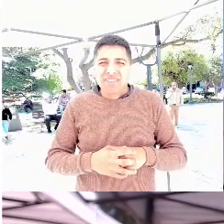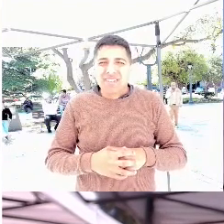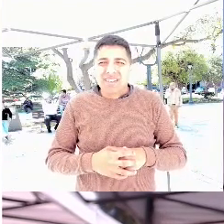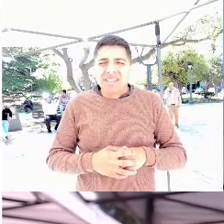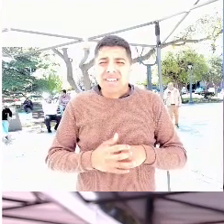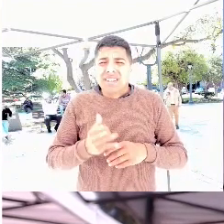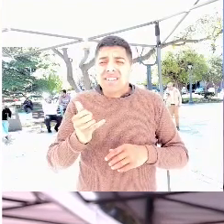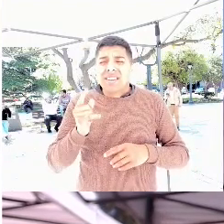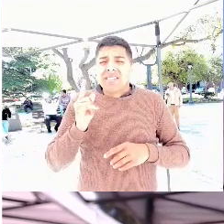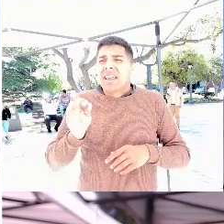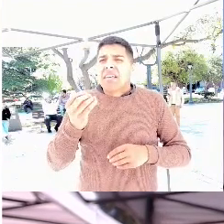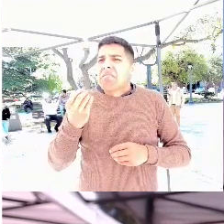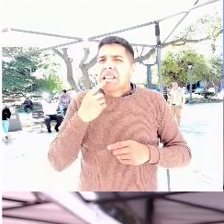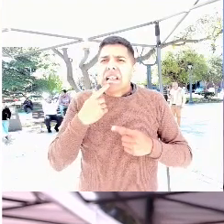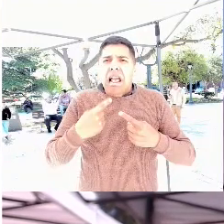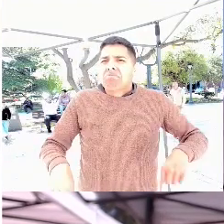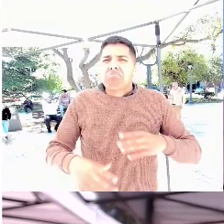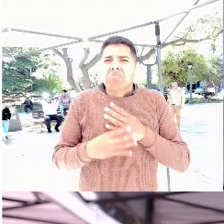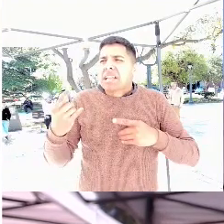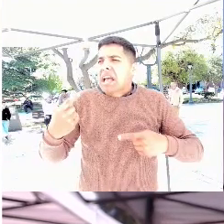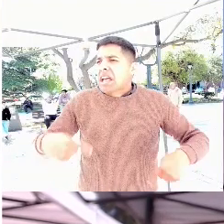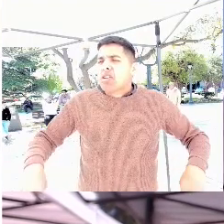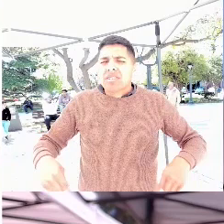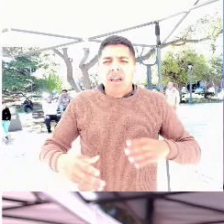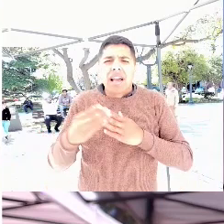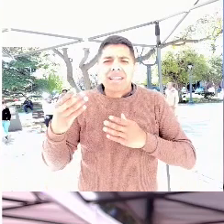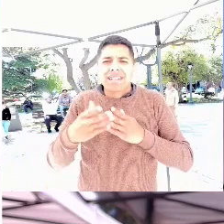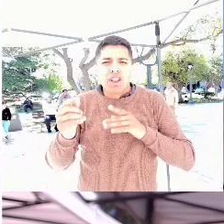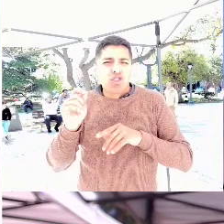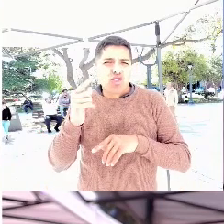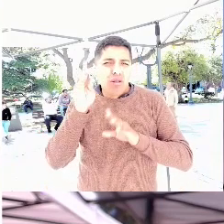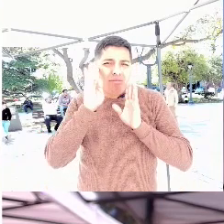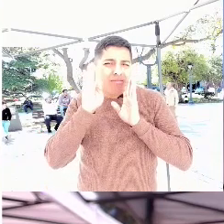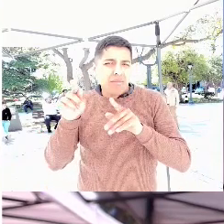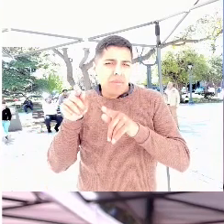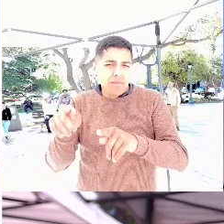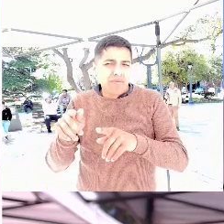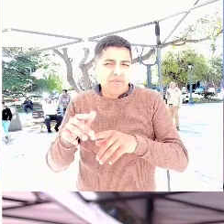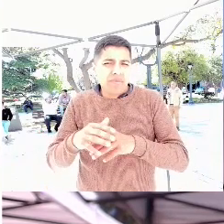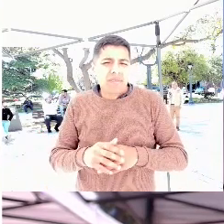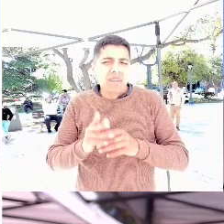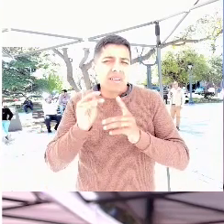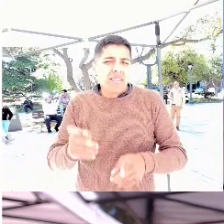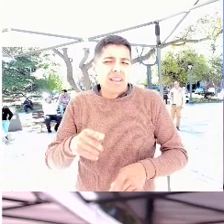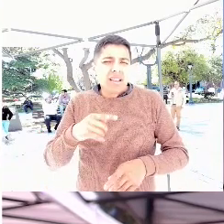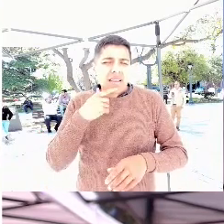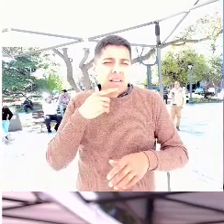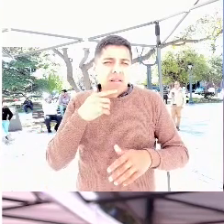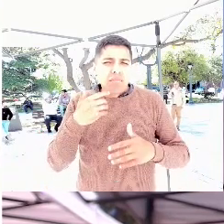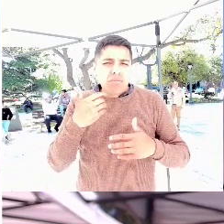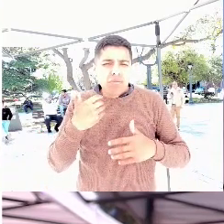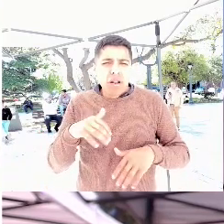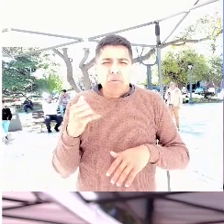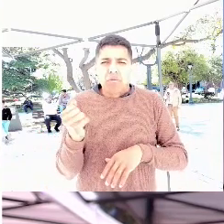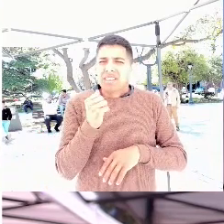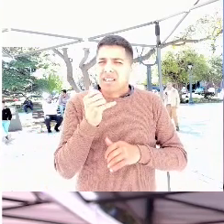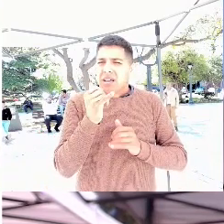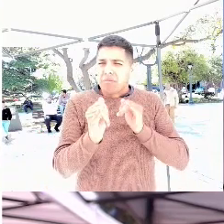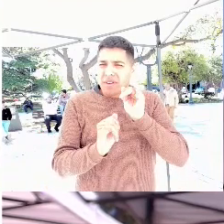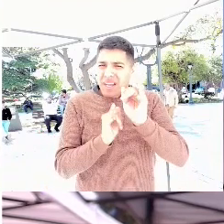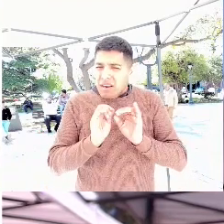decir en qué vamos a gastar, cómo lo vamos a gastar, pero también creo que también es valedero explicarlo en estos